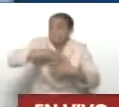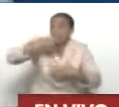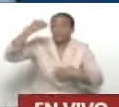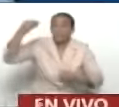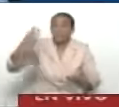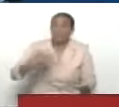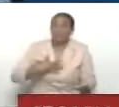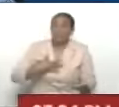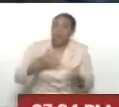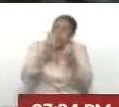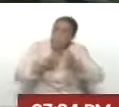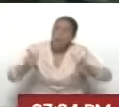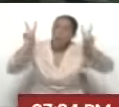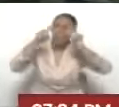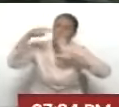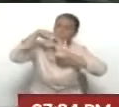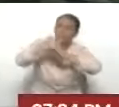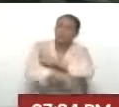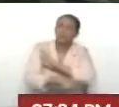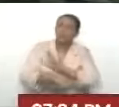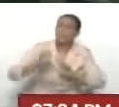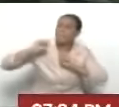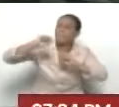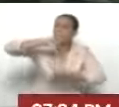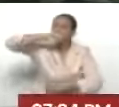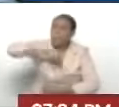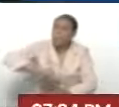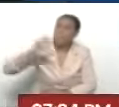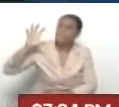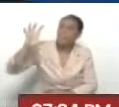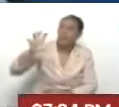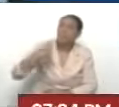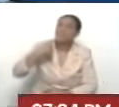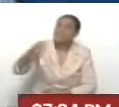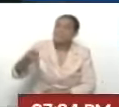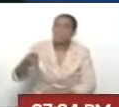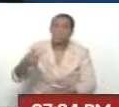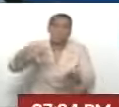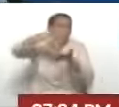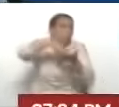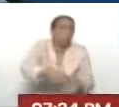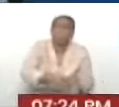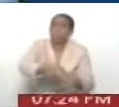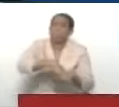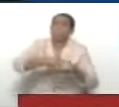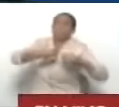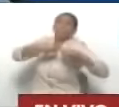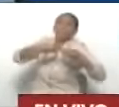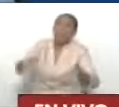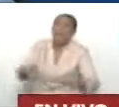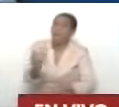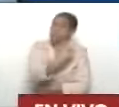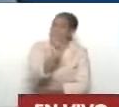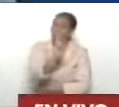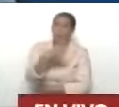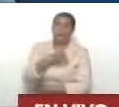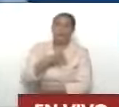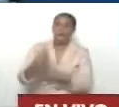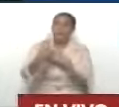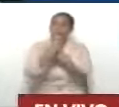profunda, los valores profundos de patriotismo, de decir no nos rendimos, no nos entregamos, con nosotros no van a